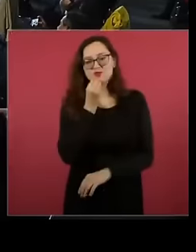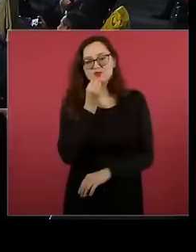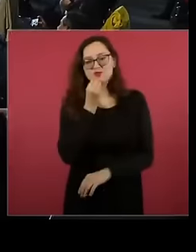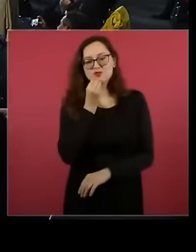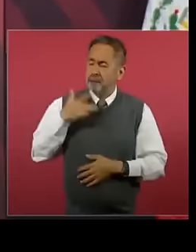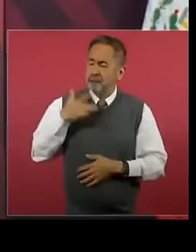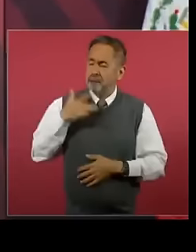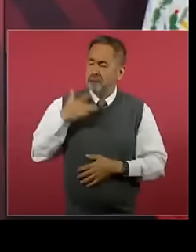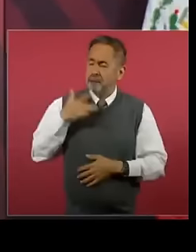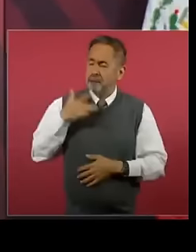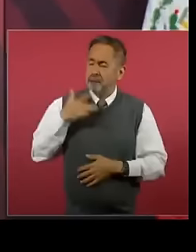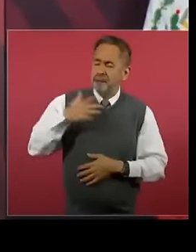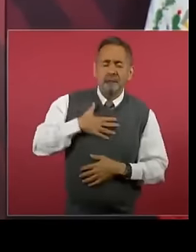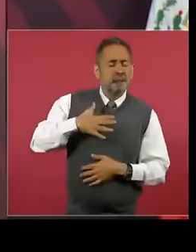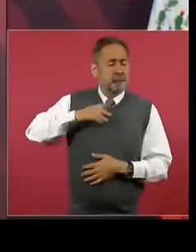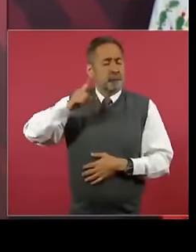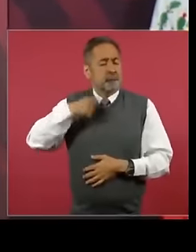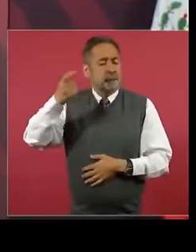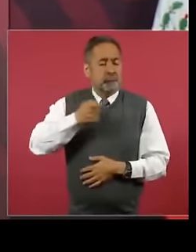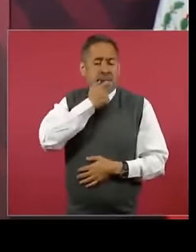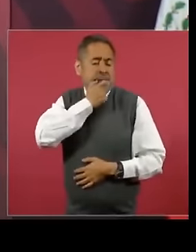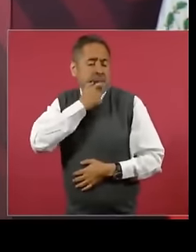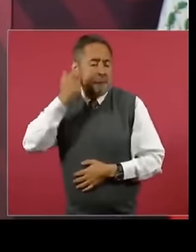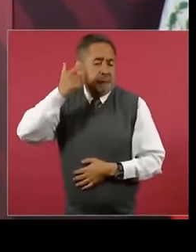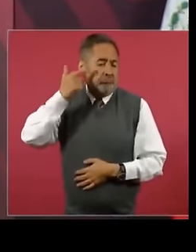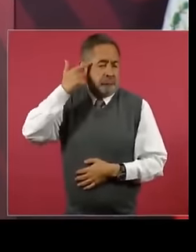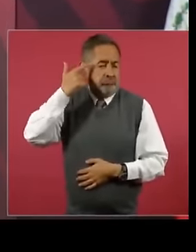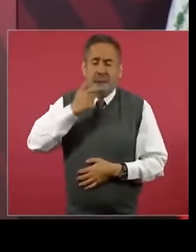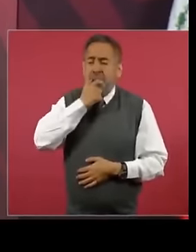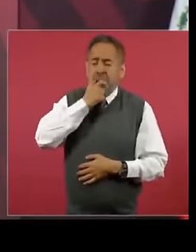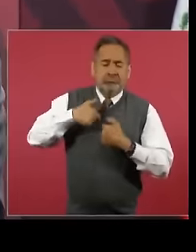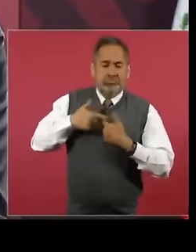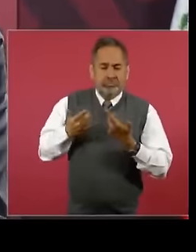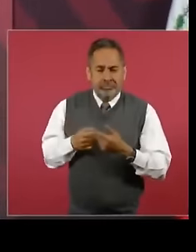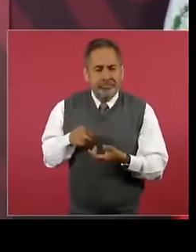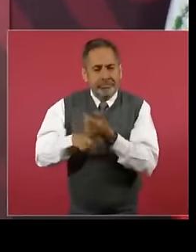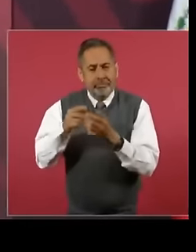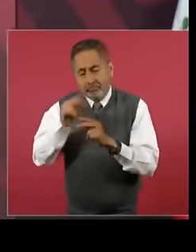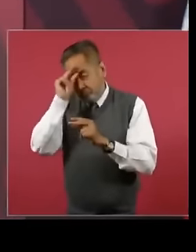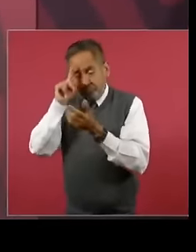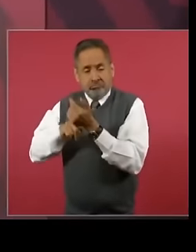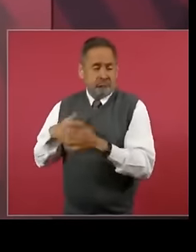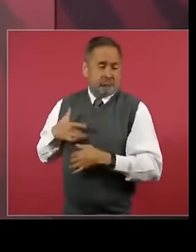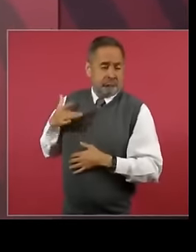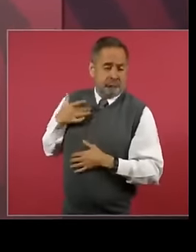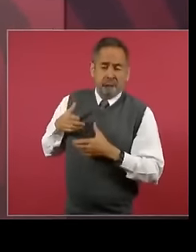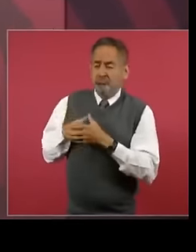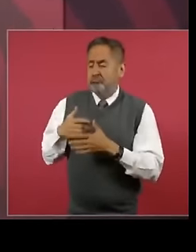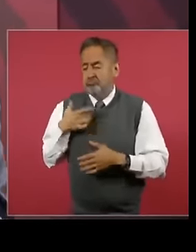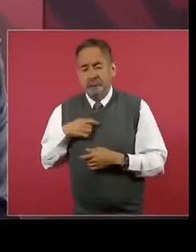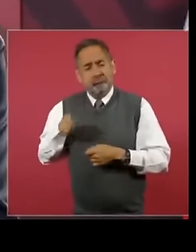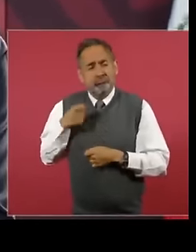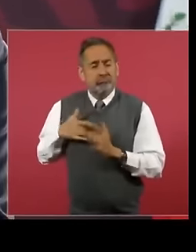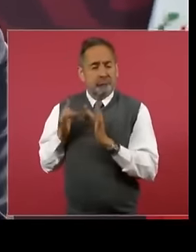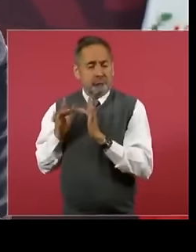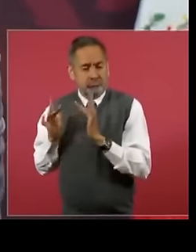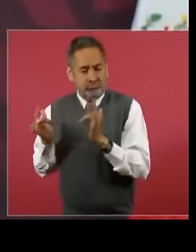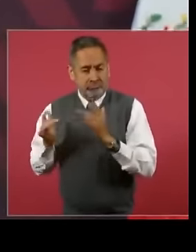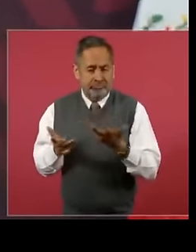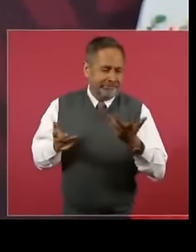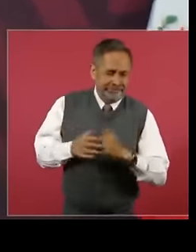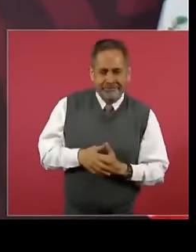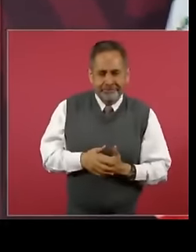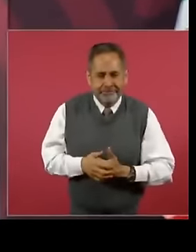no había ese intercambio con el pueblo y algo que ha marcado yo creo este periodo que está siendo realmente la muestra más palpable de que se está